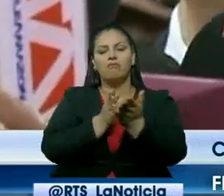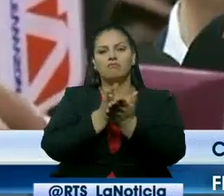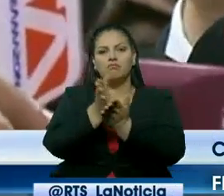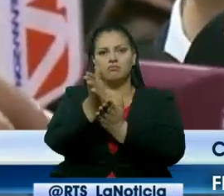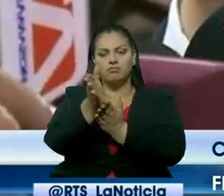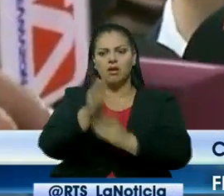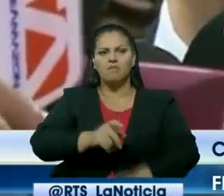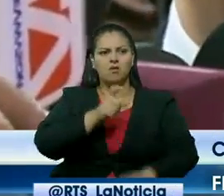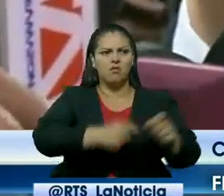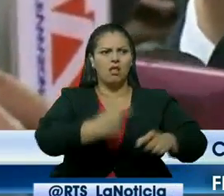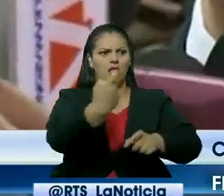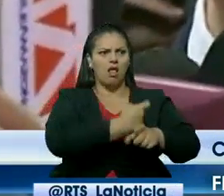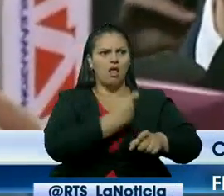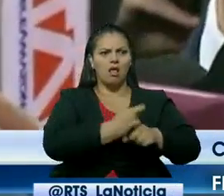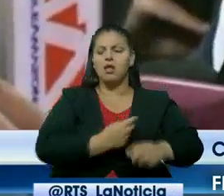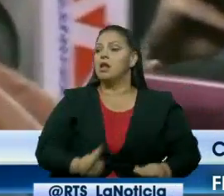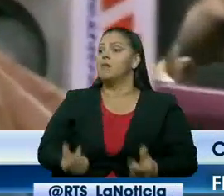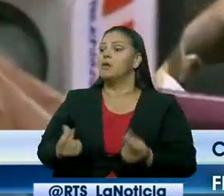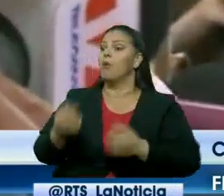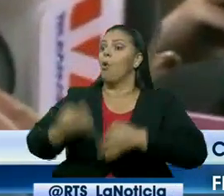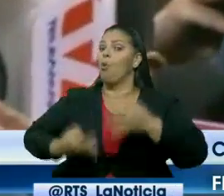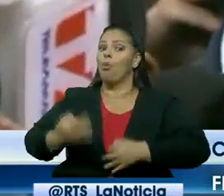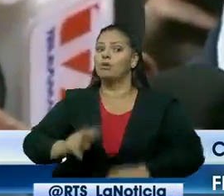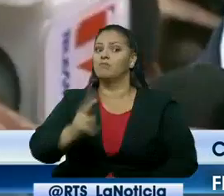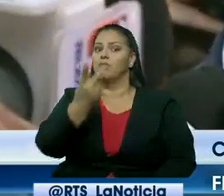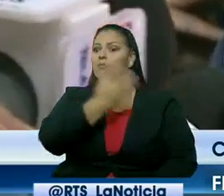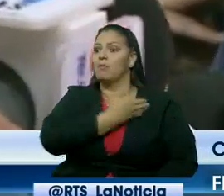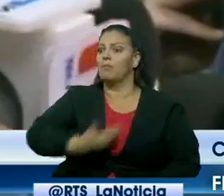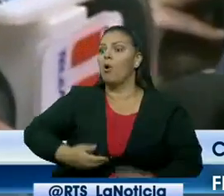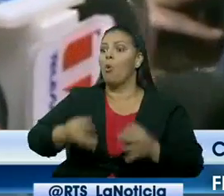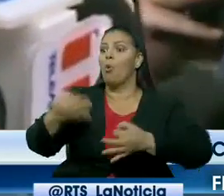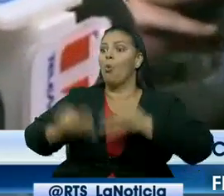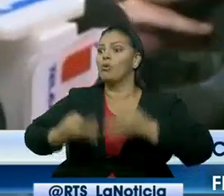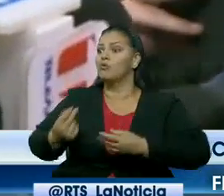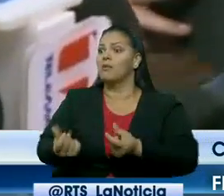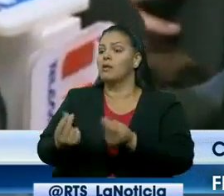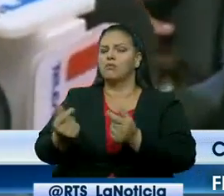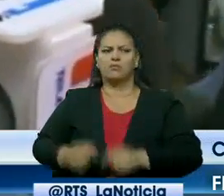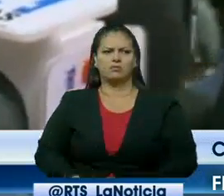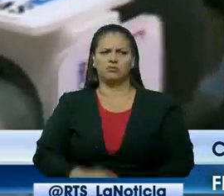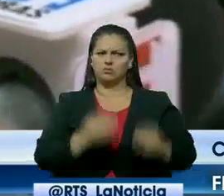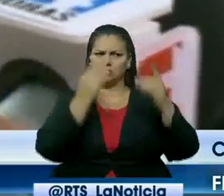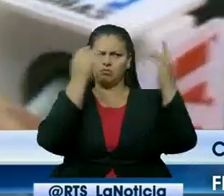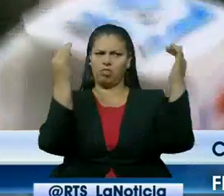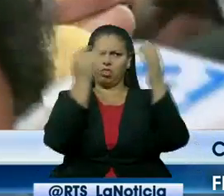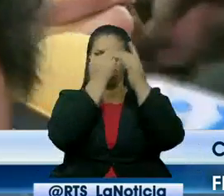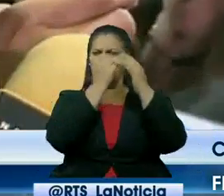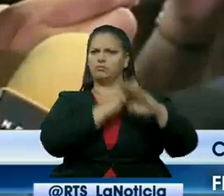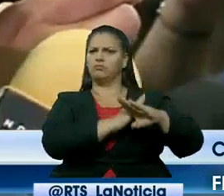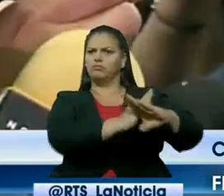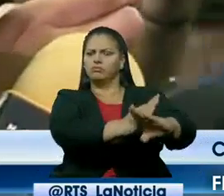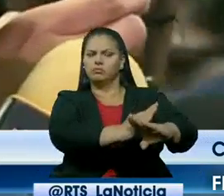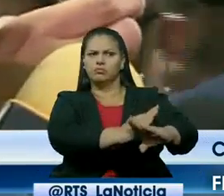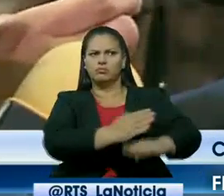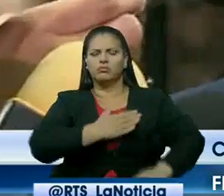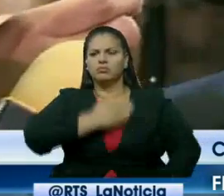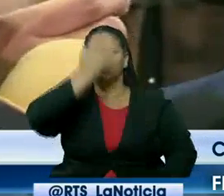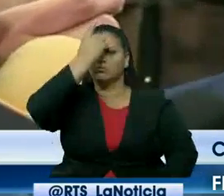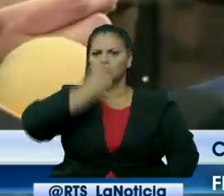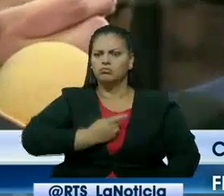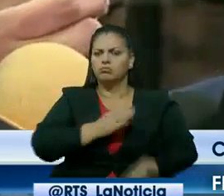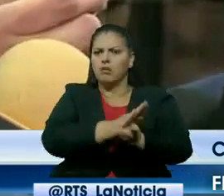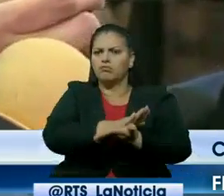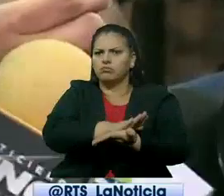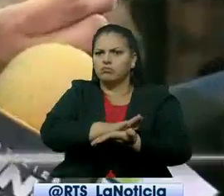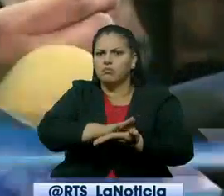la presión de ninguna naturaleza, ya sea esta mediática, política o de persona alguna.